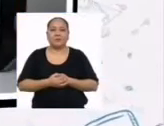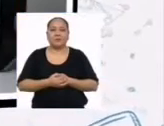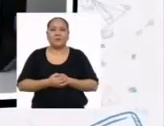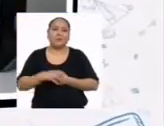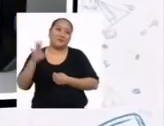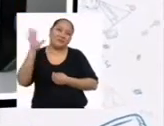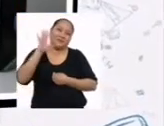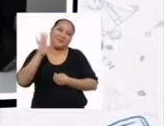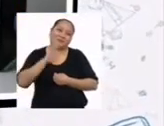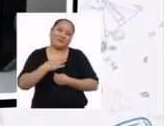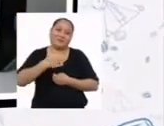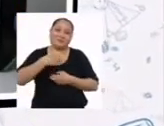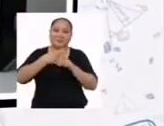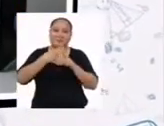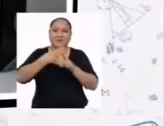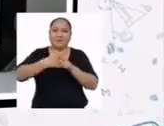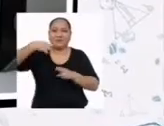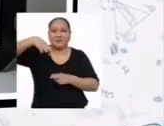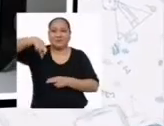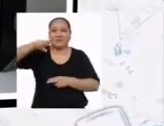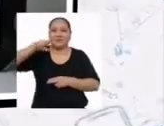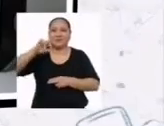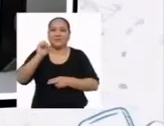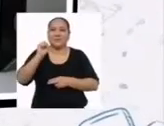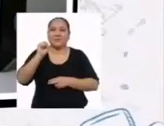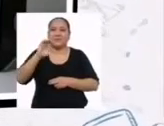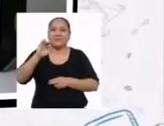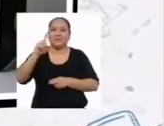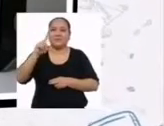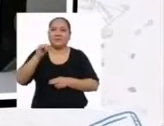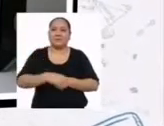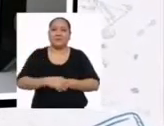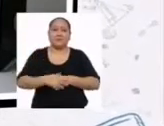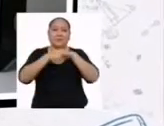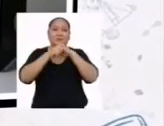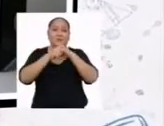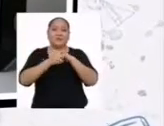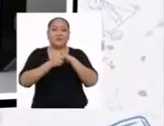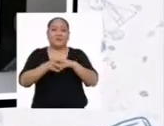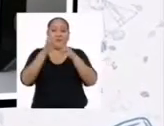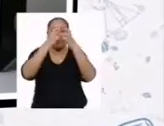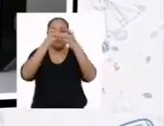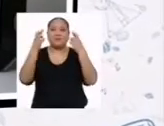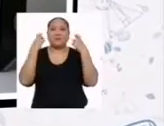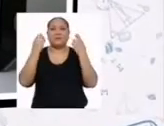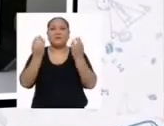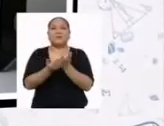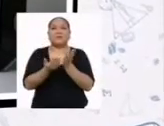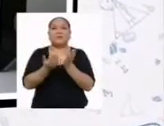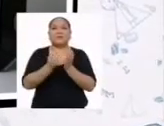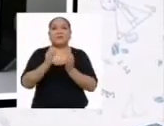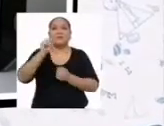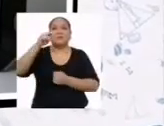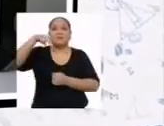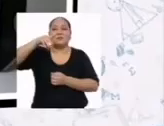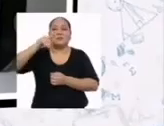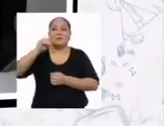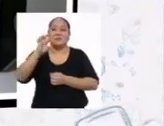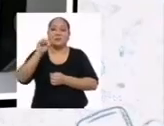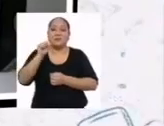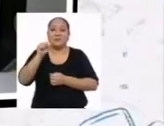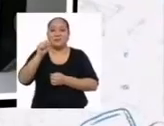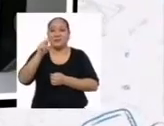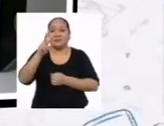Hola, soy Priscila y primero que nada quiero saludar a mi promoción de la institución educativa Andrés Avelino Cáceres número 122.